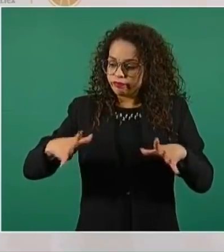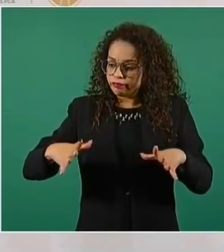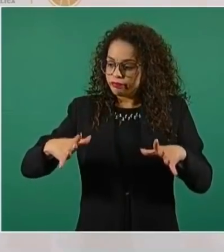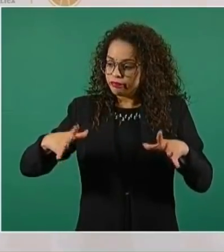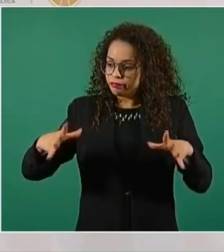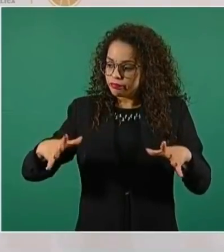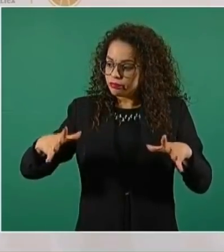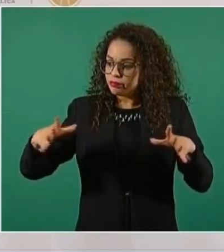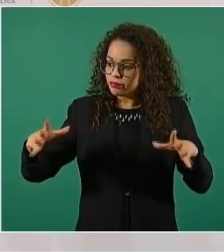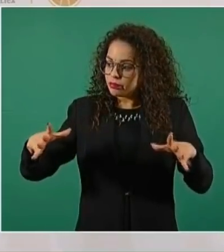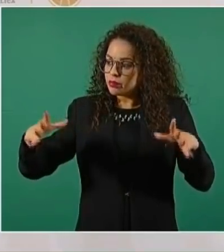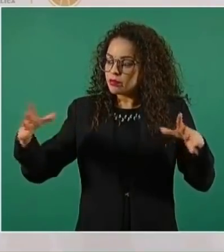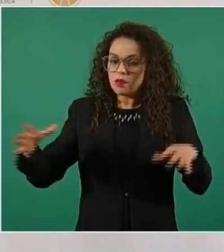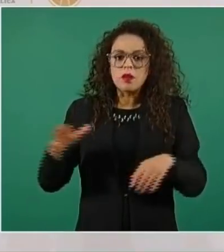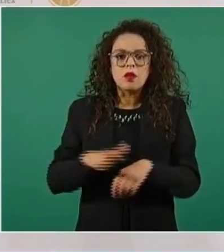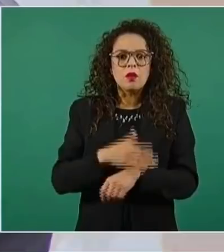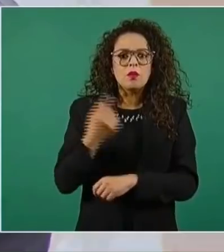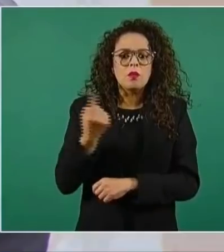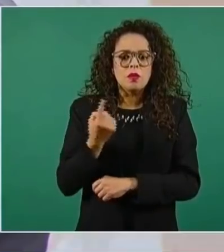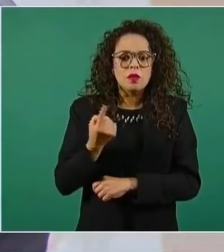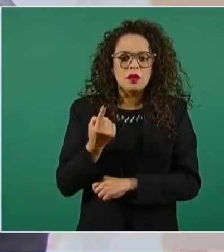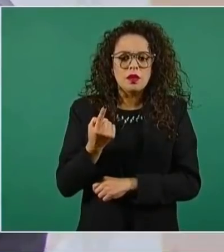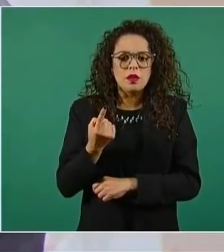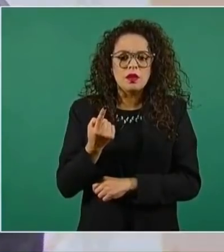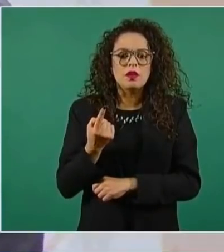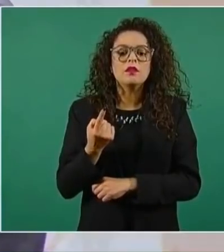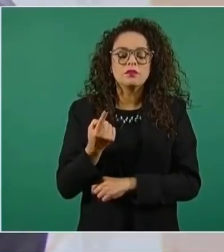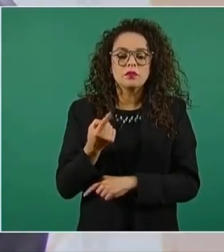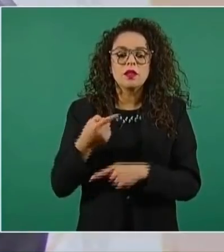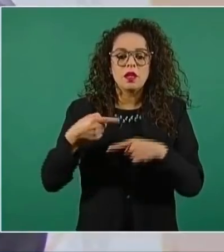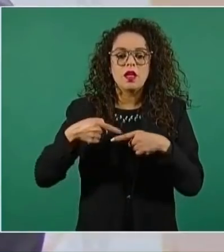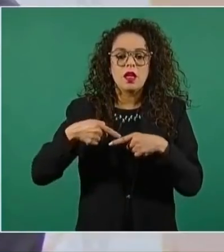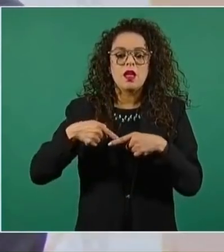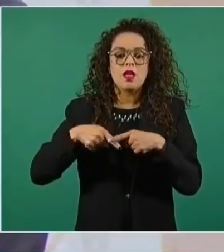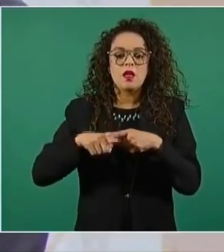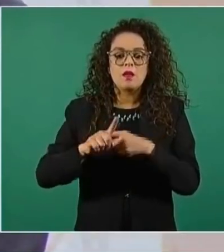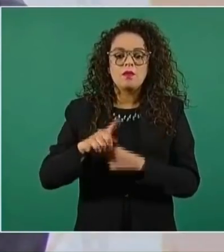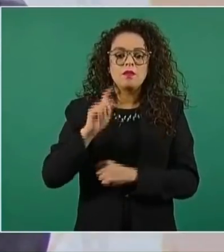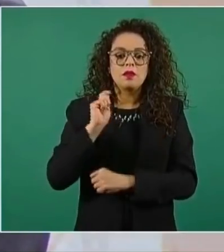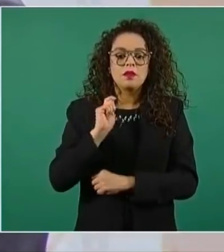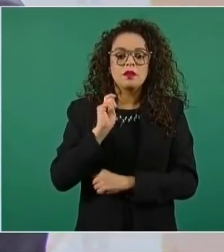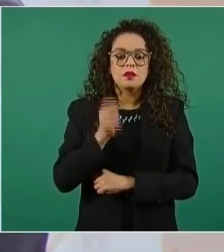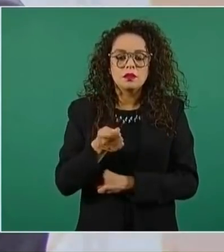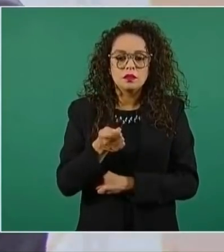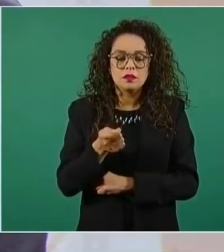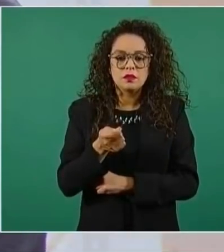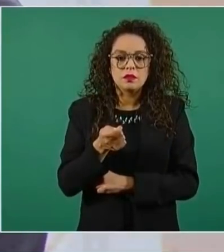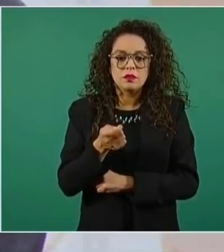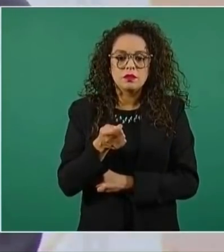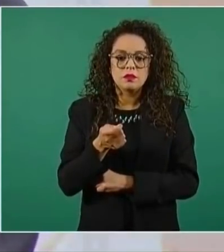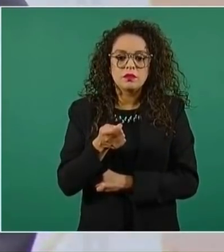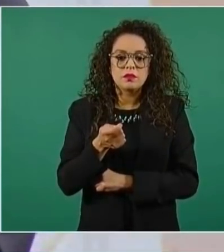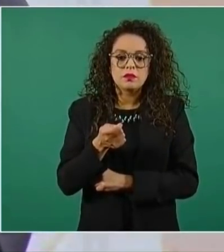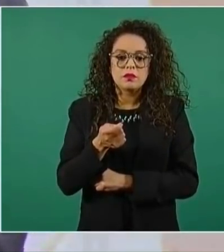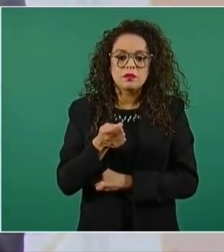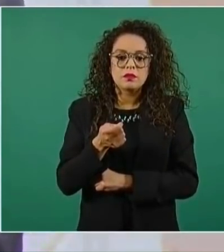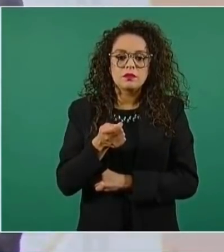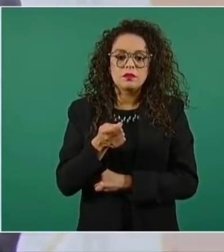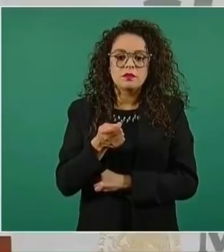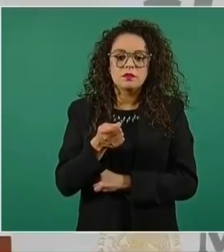llegar y se empiezan a aplicar con cierta regularidad la